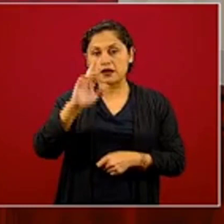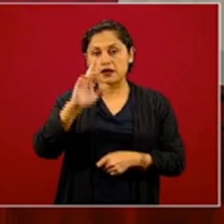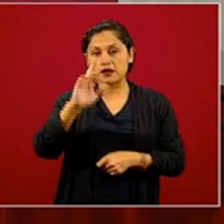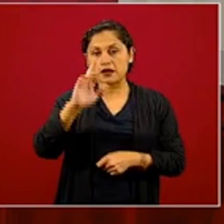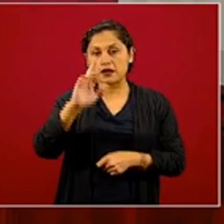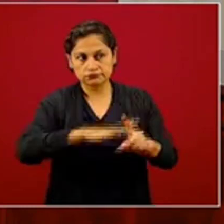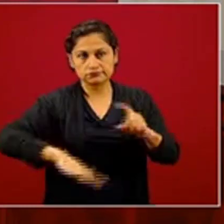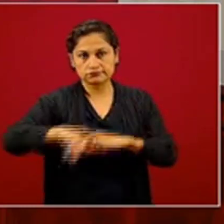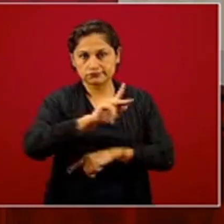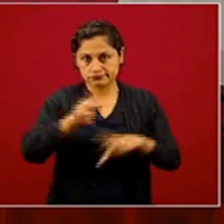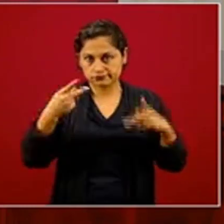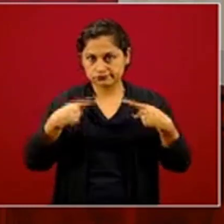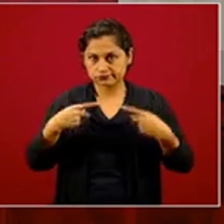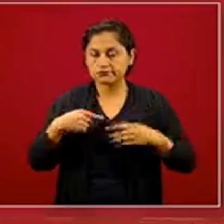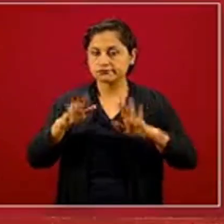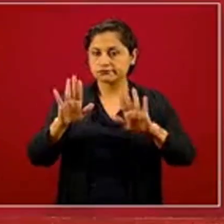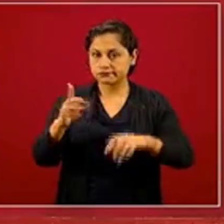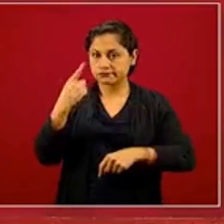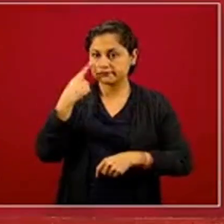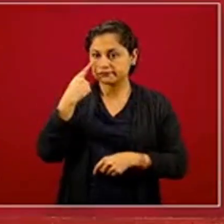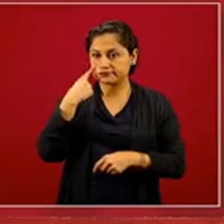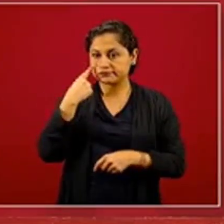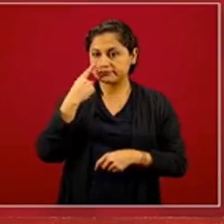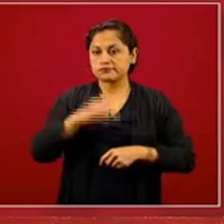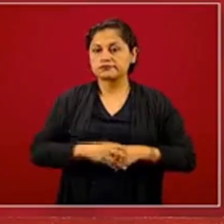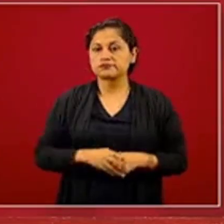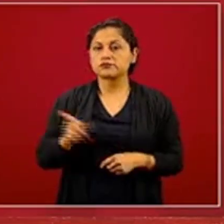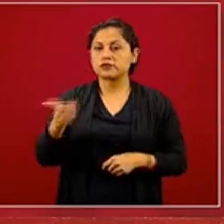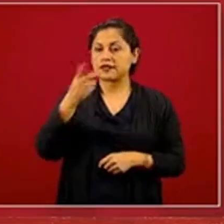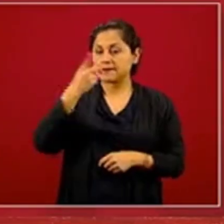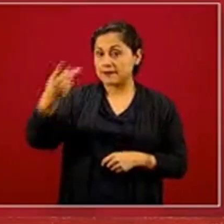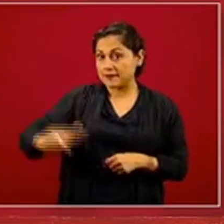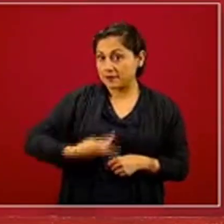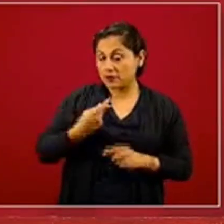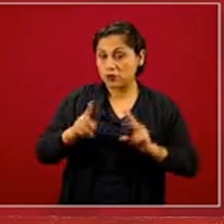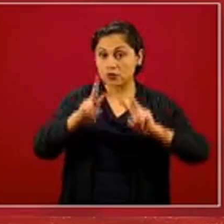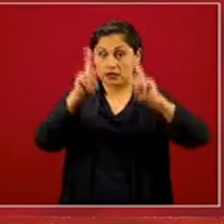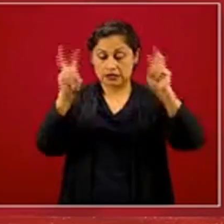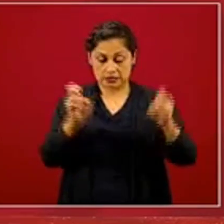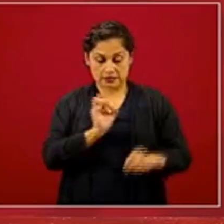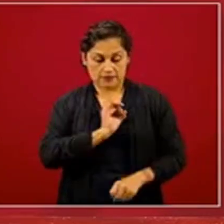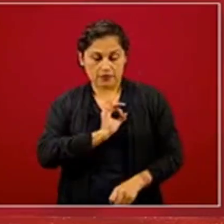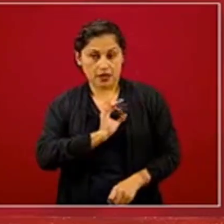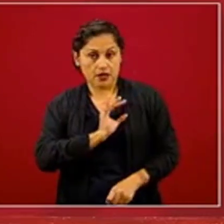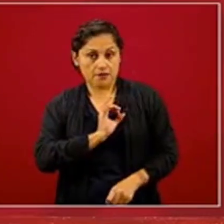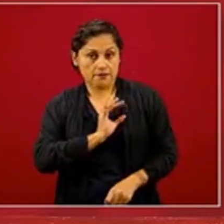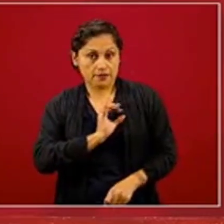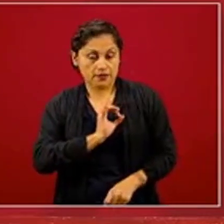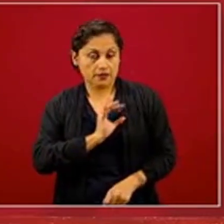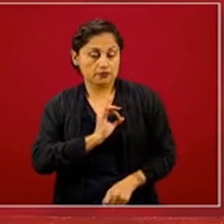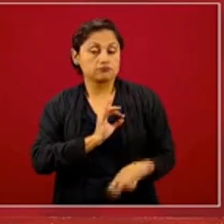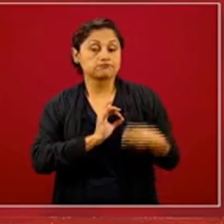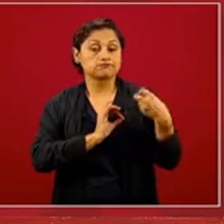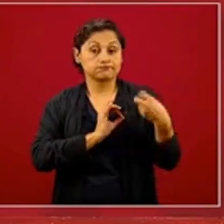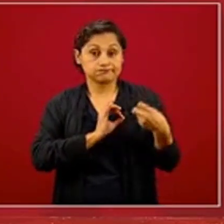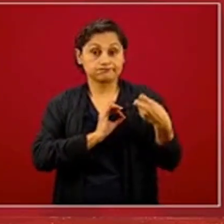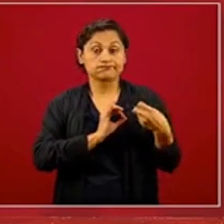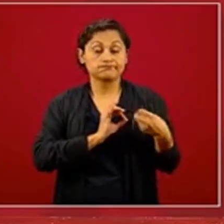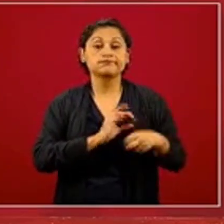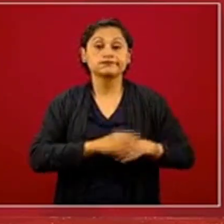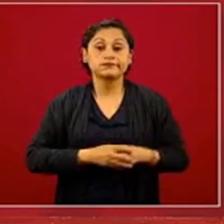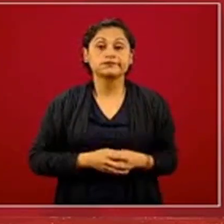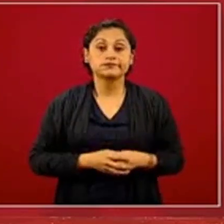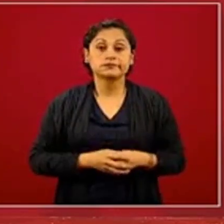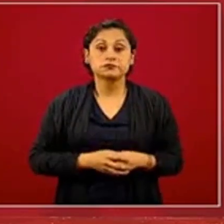Me voy a ir primero a la segunda, el tema del miedo. El miedo ha hecho seguramente en más de